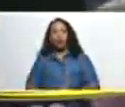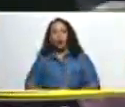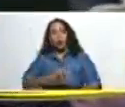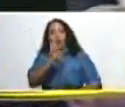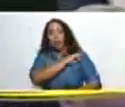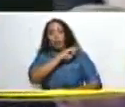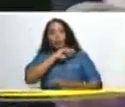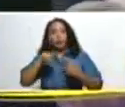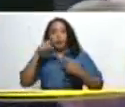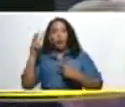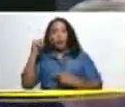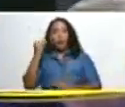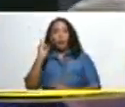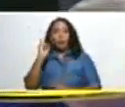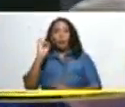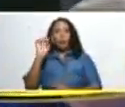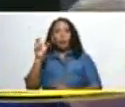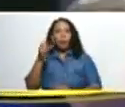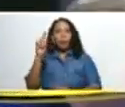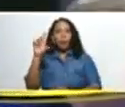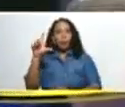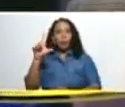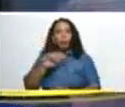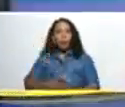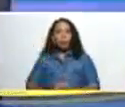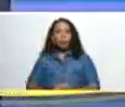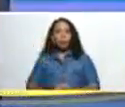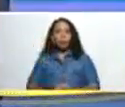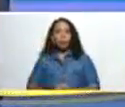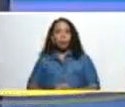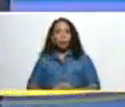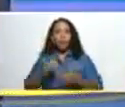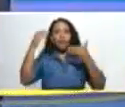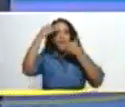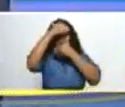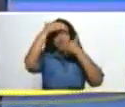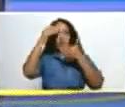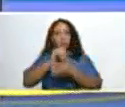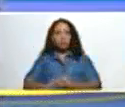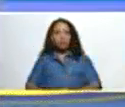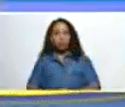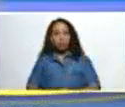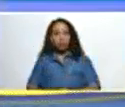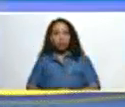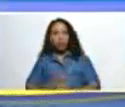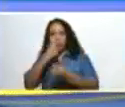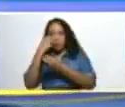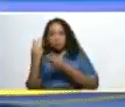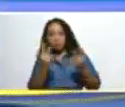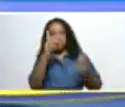de las Fuerzas de Acciones Especiales, FAES. Bienvenidos también.